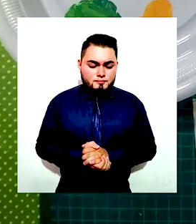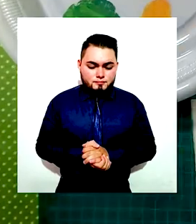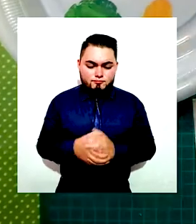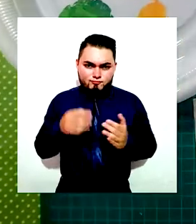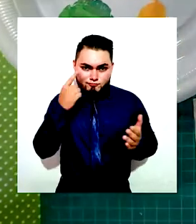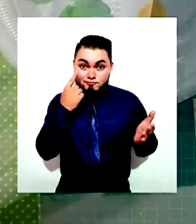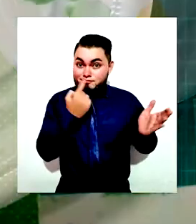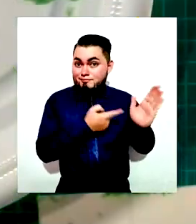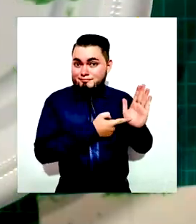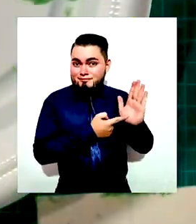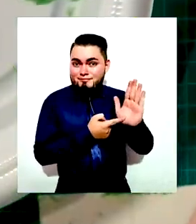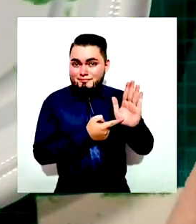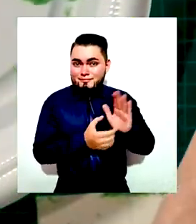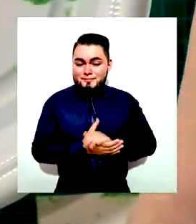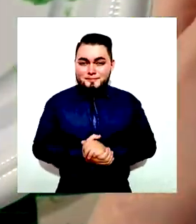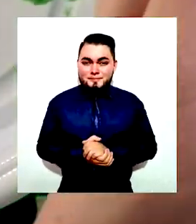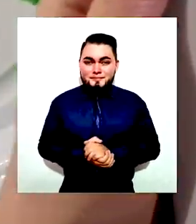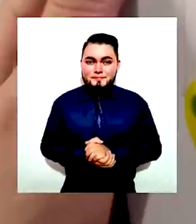Quedará algo así.